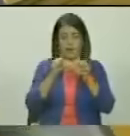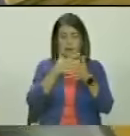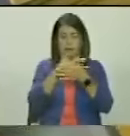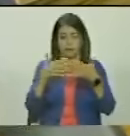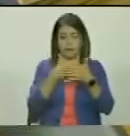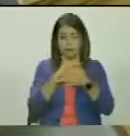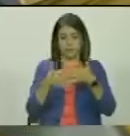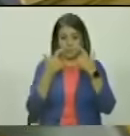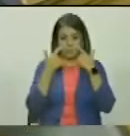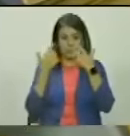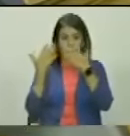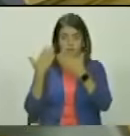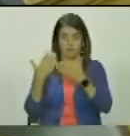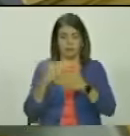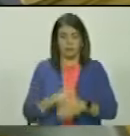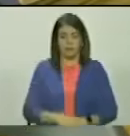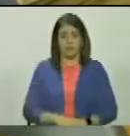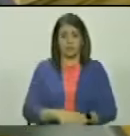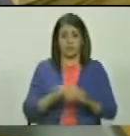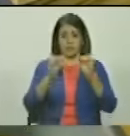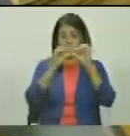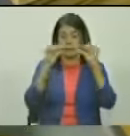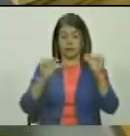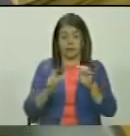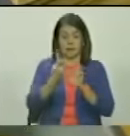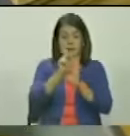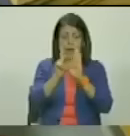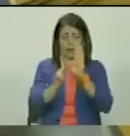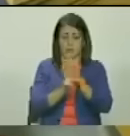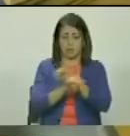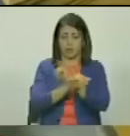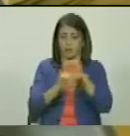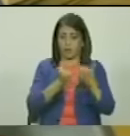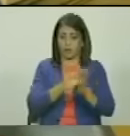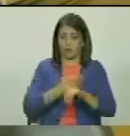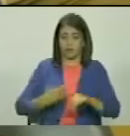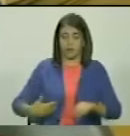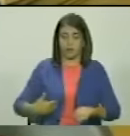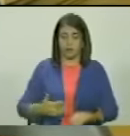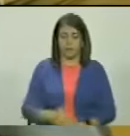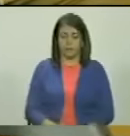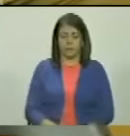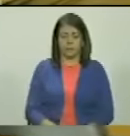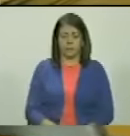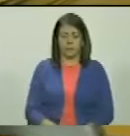redactado en los siguientes términos epígrafe principios es todo ciudadano presidente